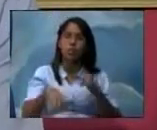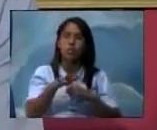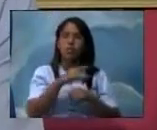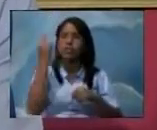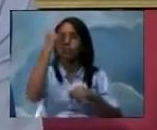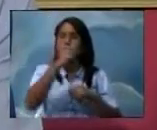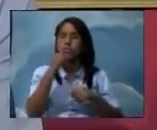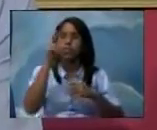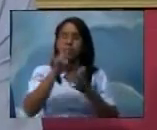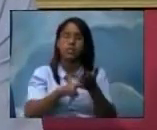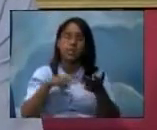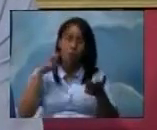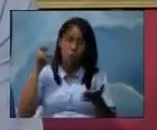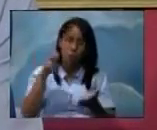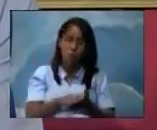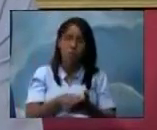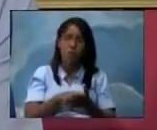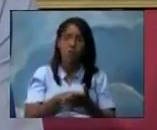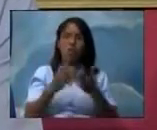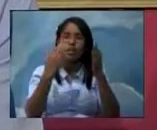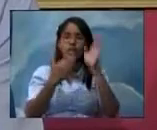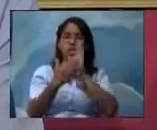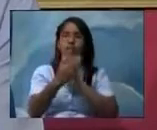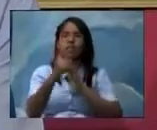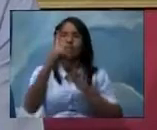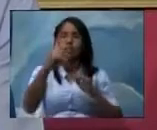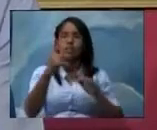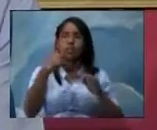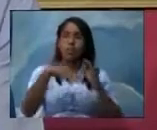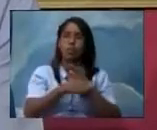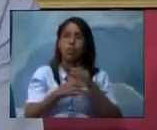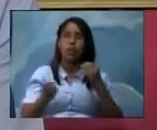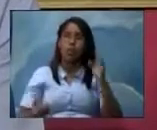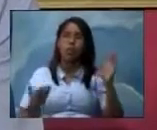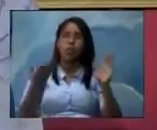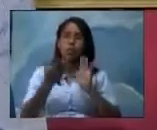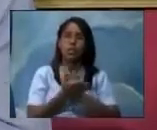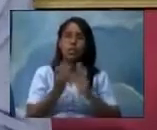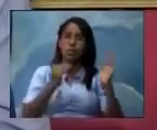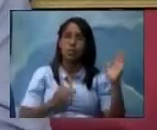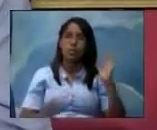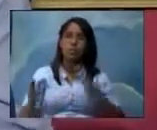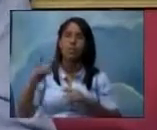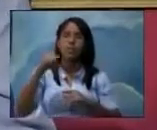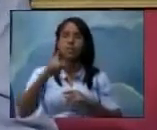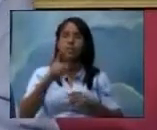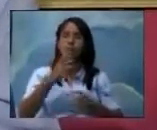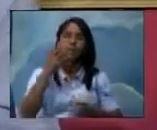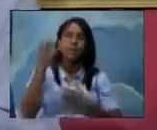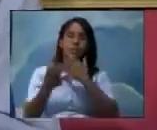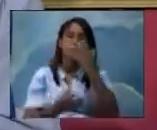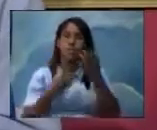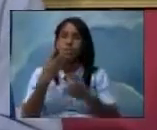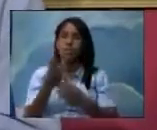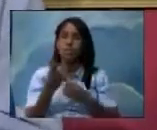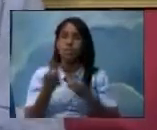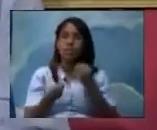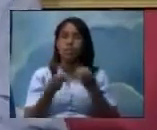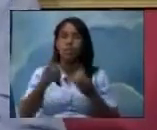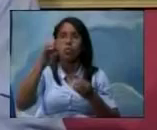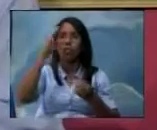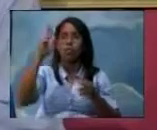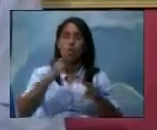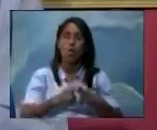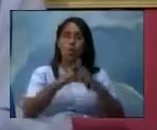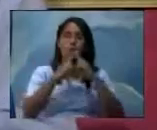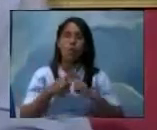su rostro y se humilló y ante Daniel y mandó que le ofreciesen presente e incienso. ¿Cómo Dios